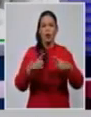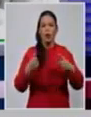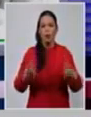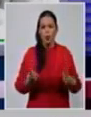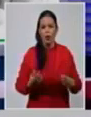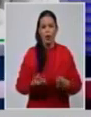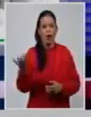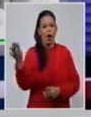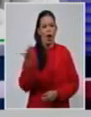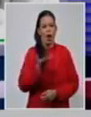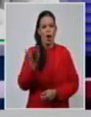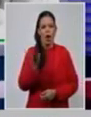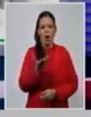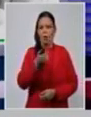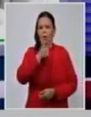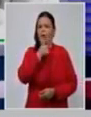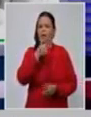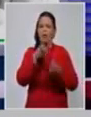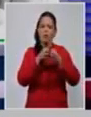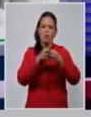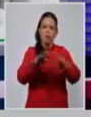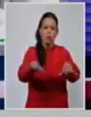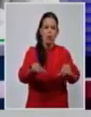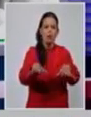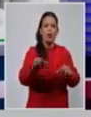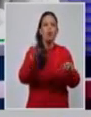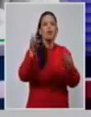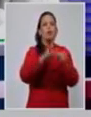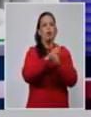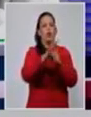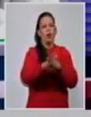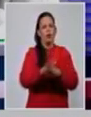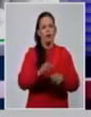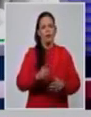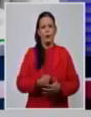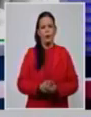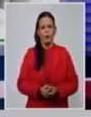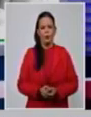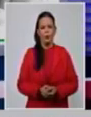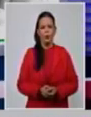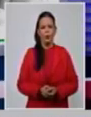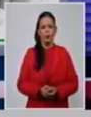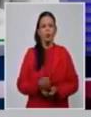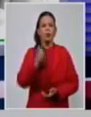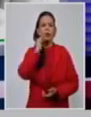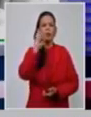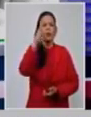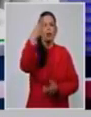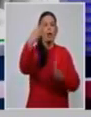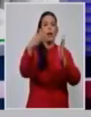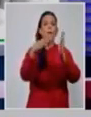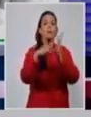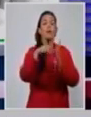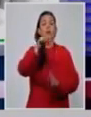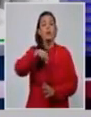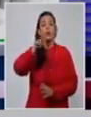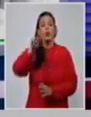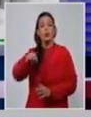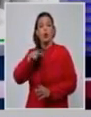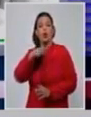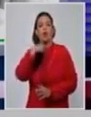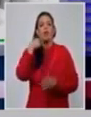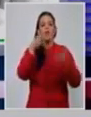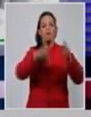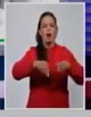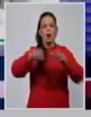amplia dispersión también de la propagación del SARS-CoV-2 en esta nación. Más de 3.000 muertos reportados en